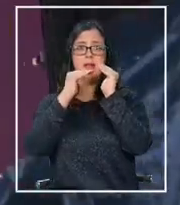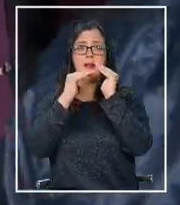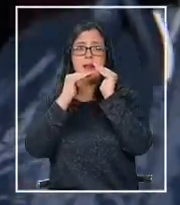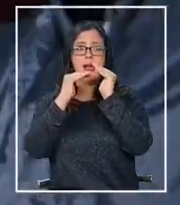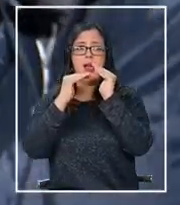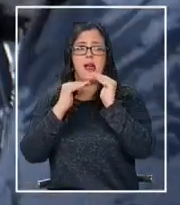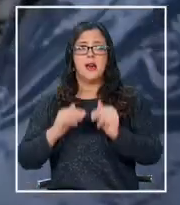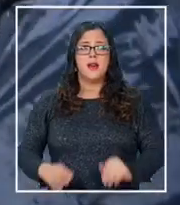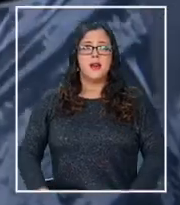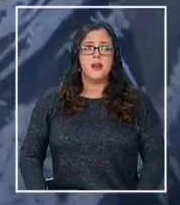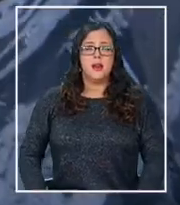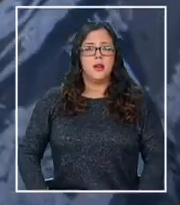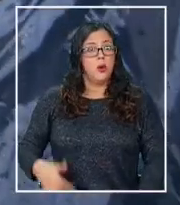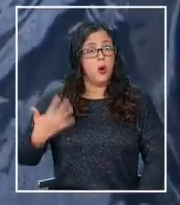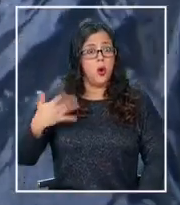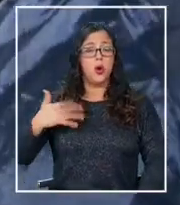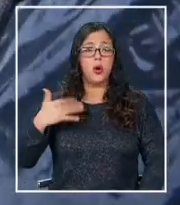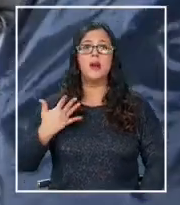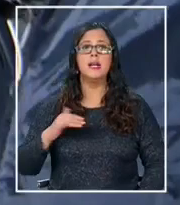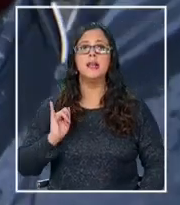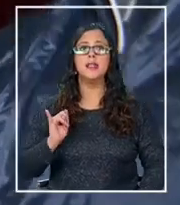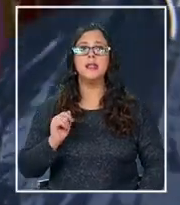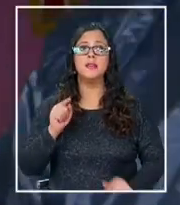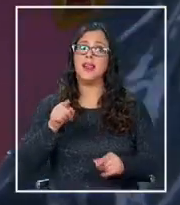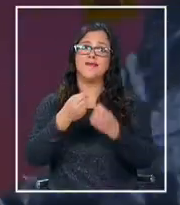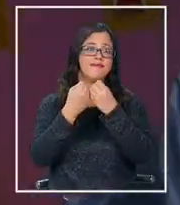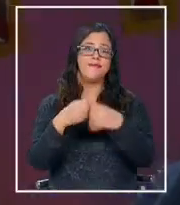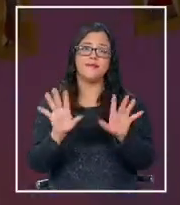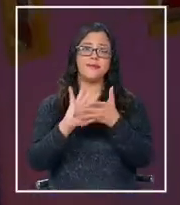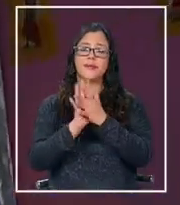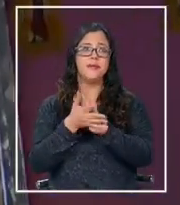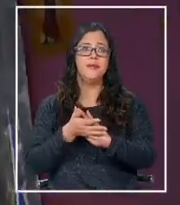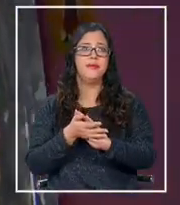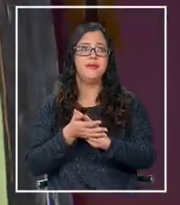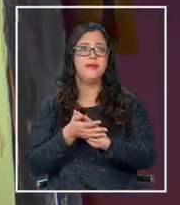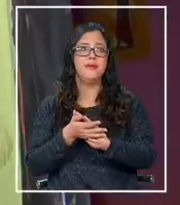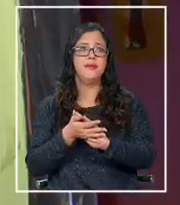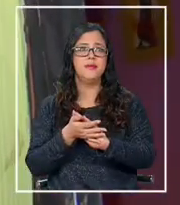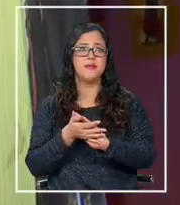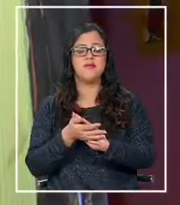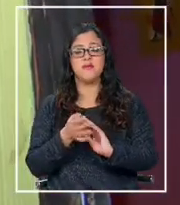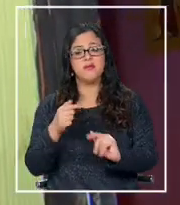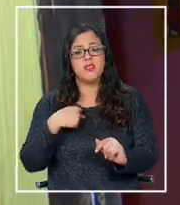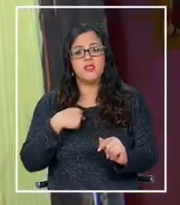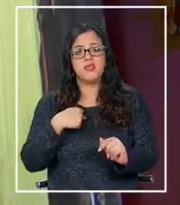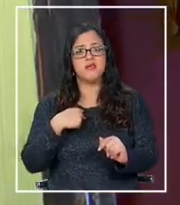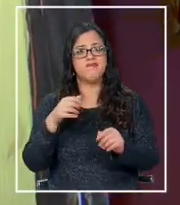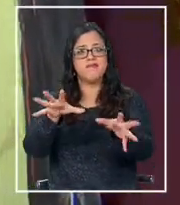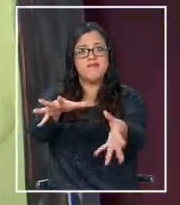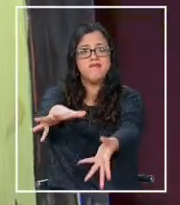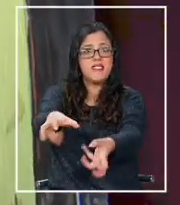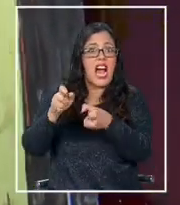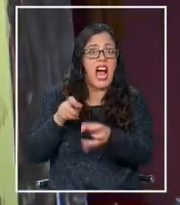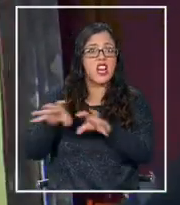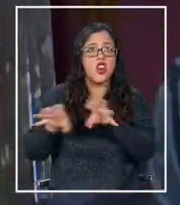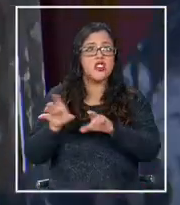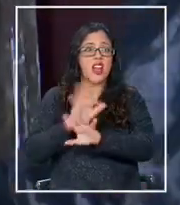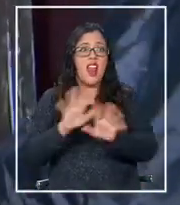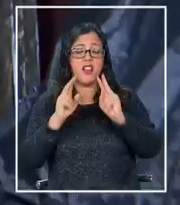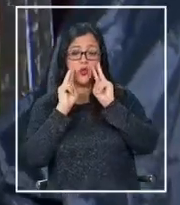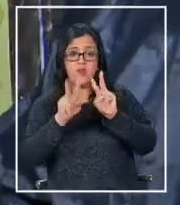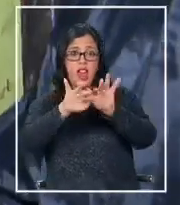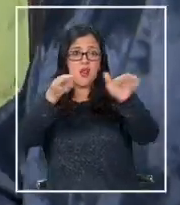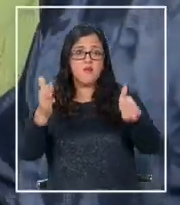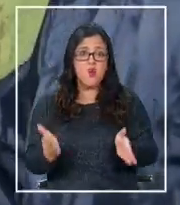Una altura más o menos considerable. Así, y se pierde todo. No, al final no cansas de sacar nada. Así. Mira, si te das cuenta afuera, yo, colchones,